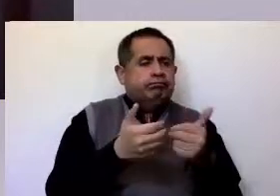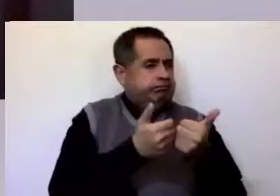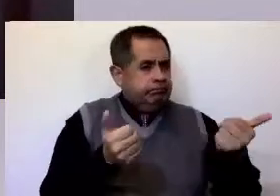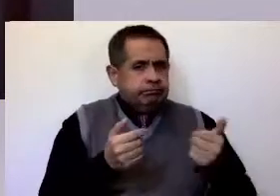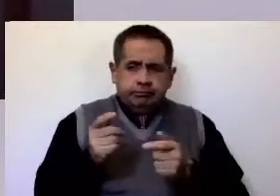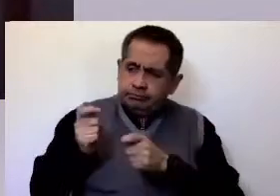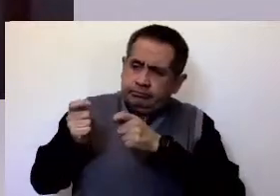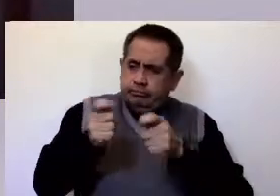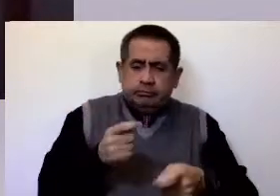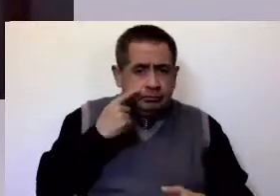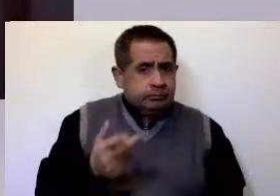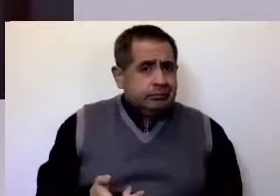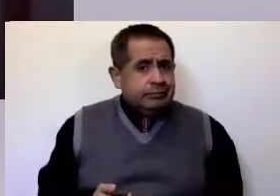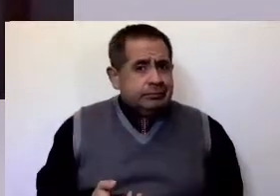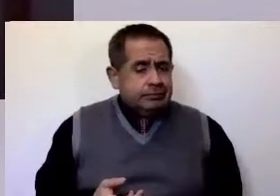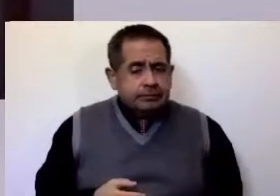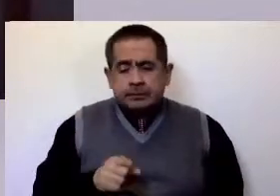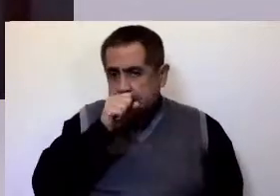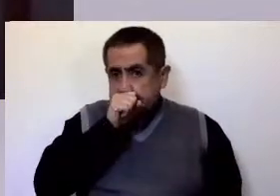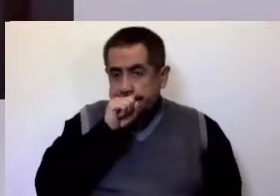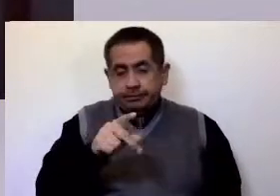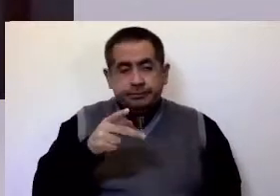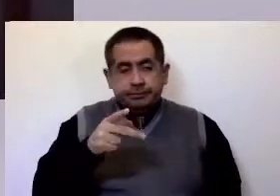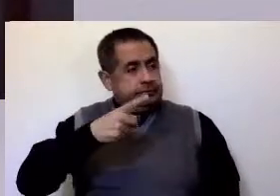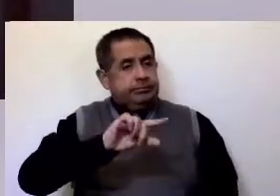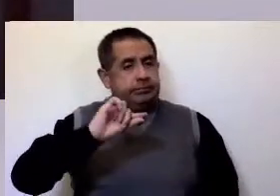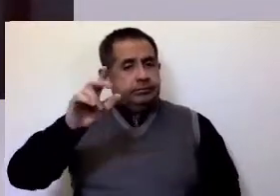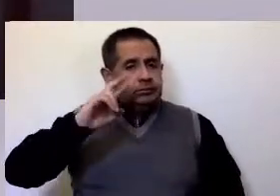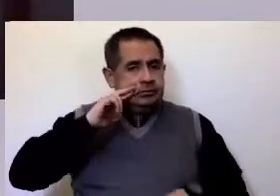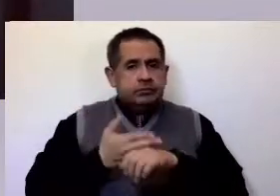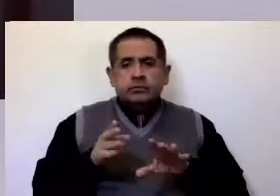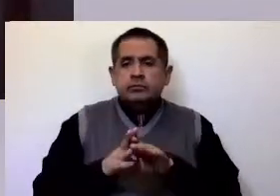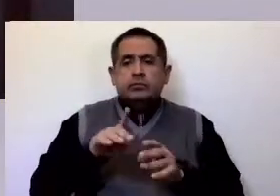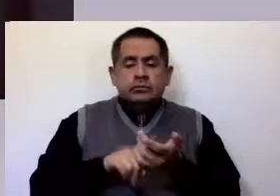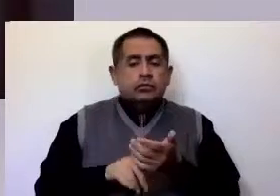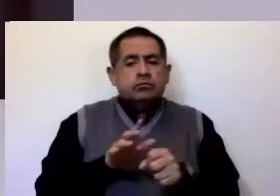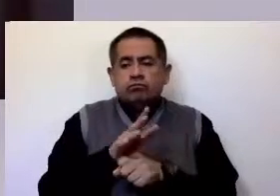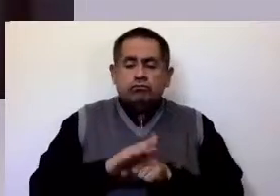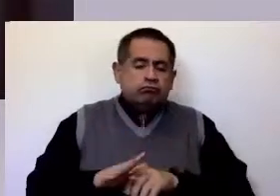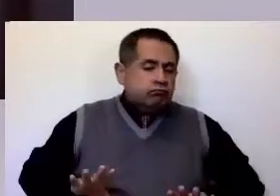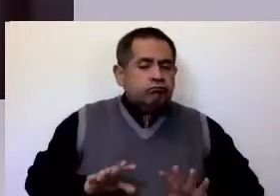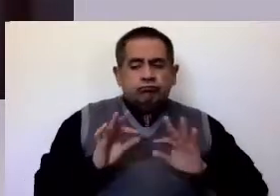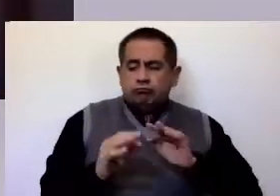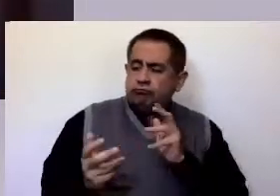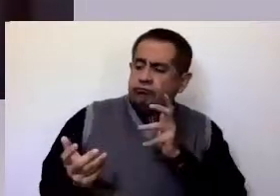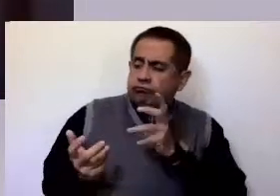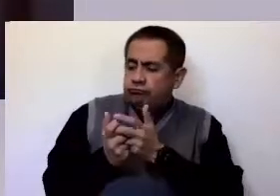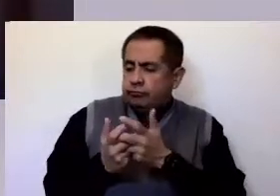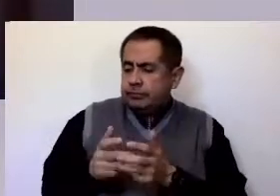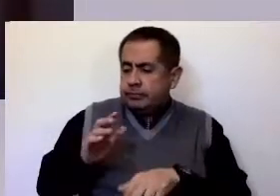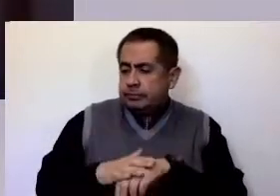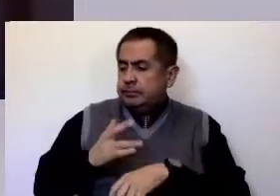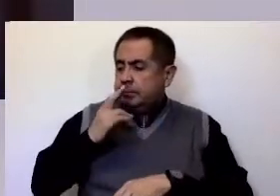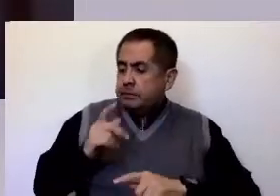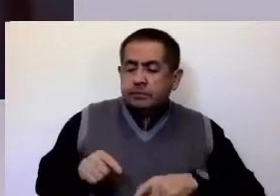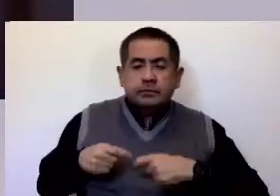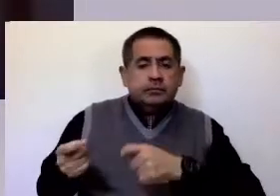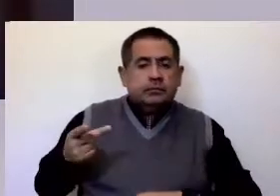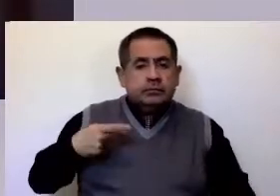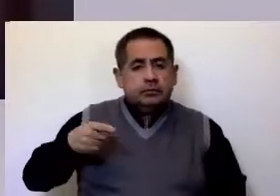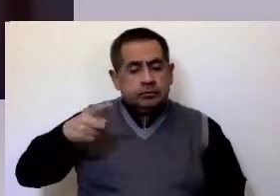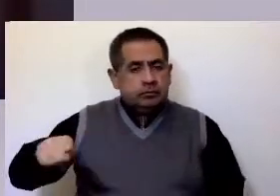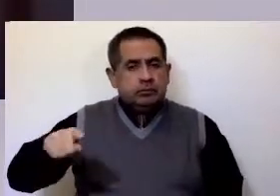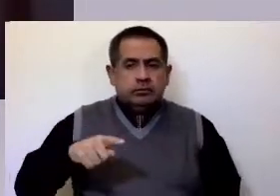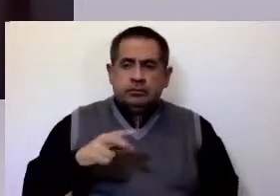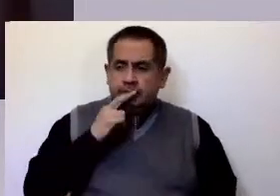autoridades responsables deberán determinar qué medida resulta más adecuada para poder brindar a los quejosos un tratamiento